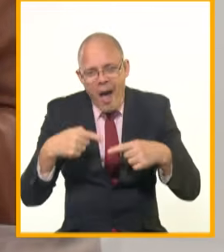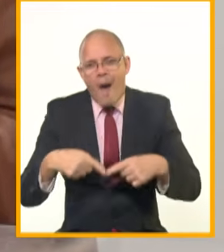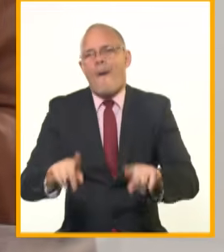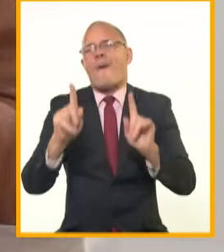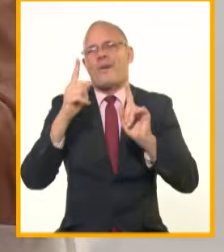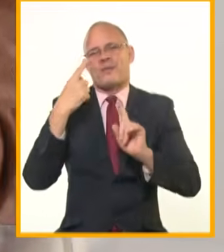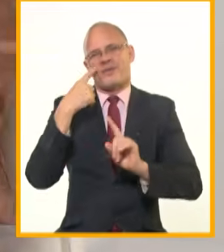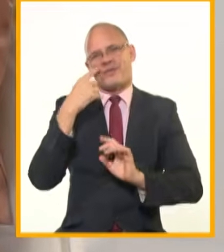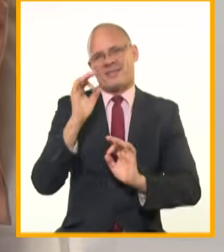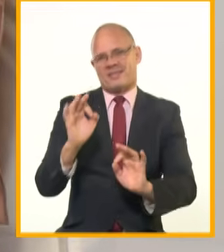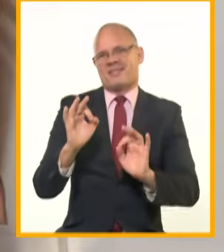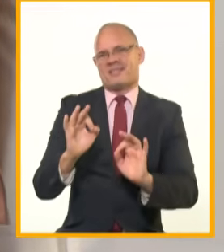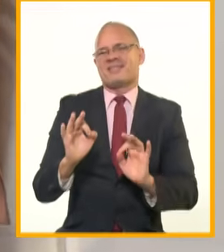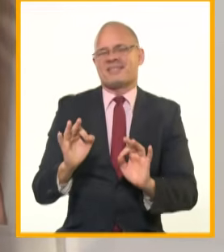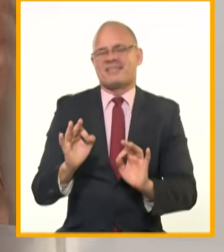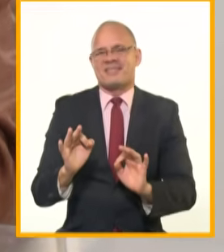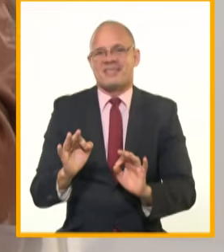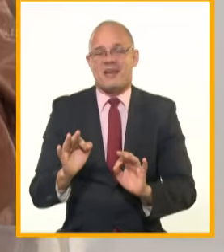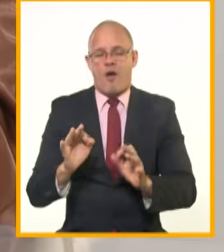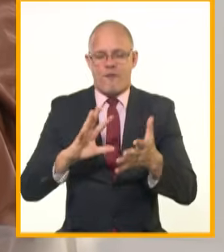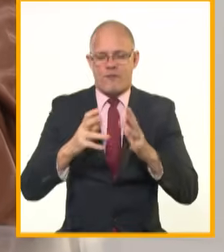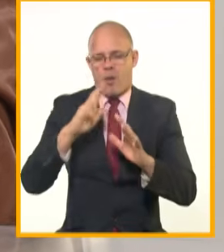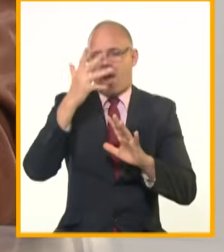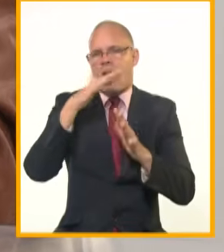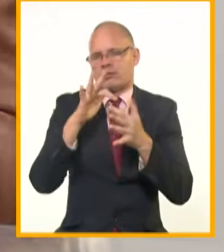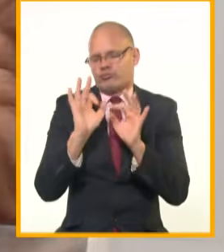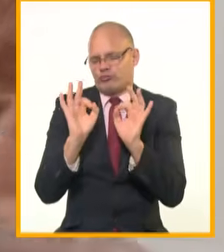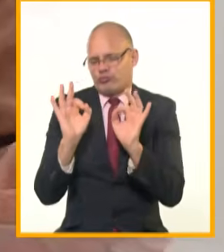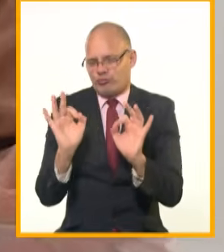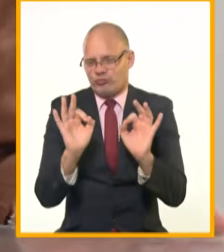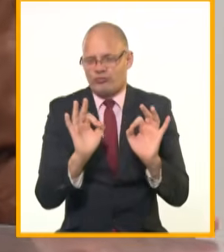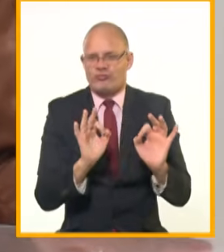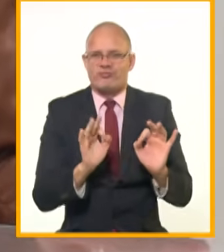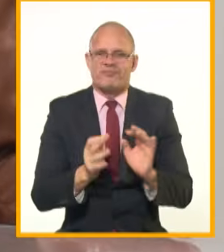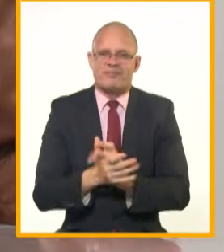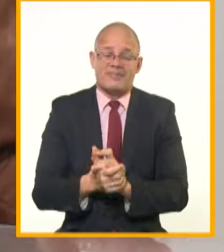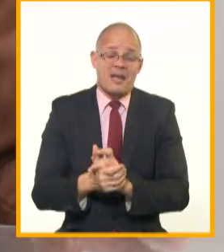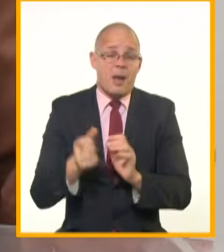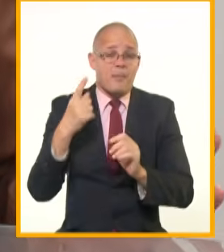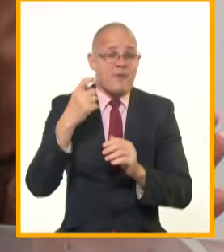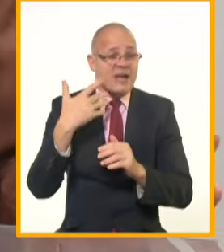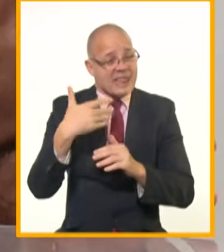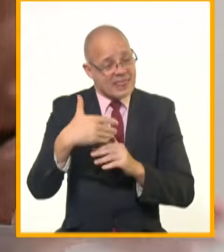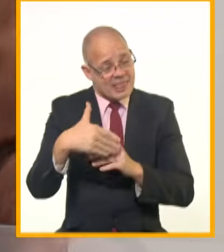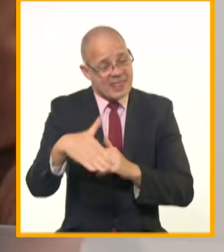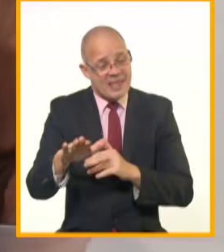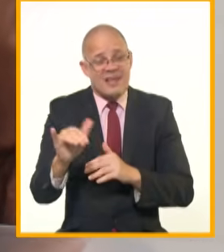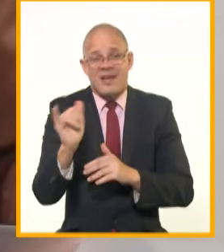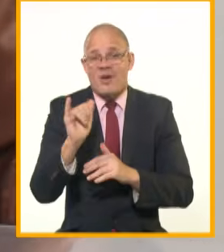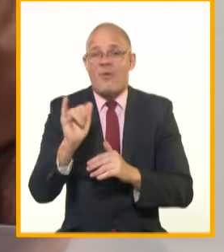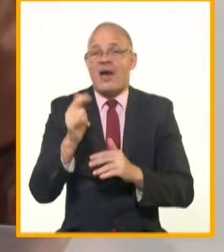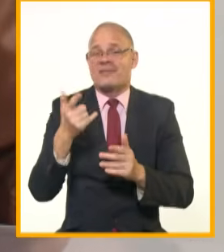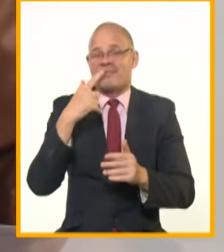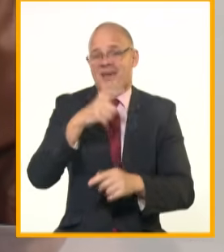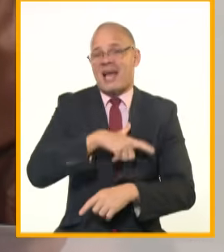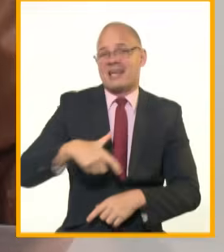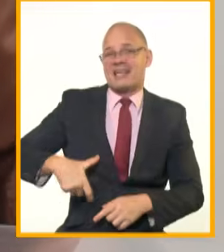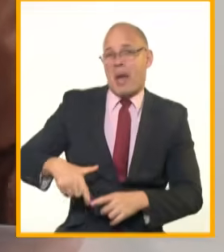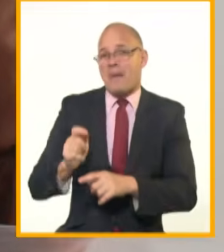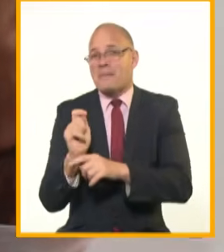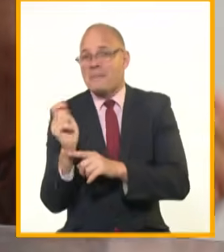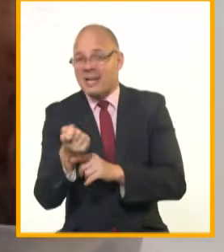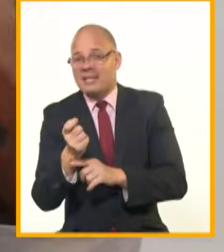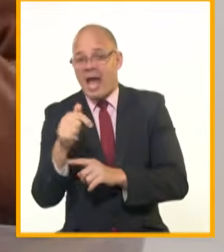una identidad, una concepción, una cultura del artemiseño, pero hay que seguirlo trabajando. También el equipo de pelota este año